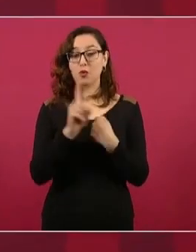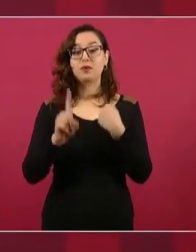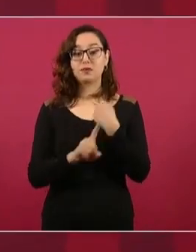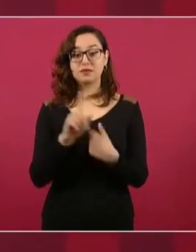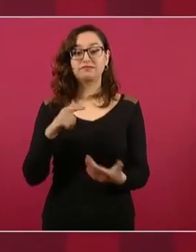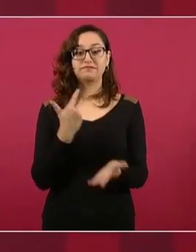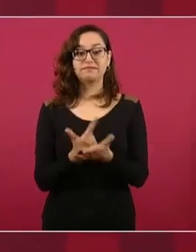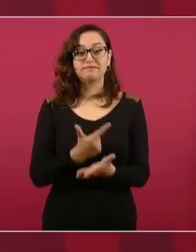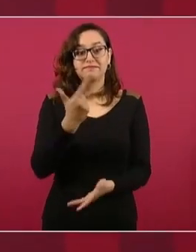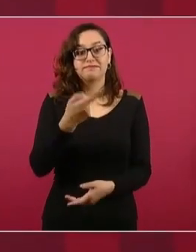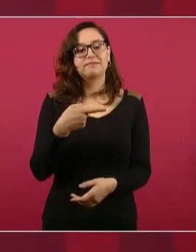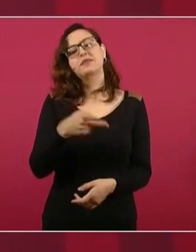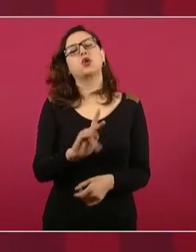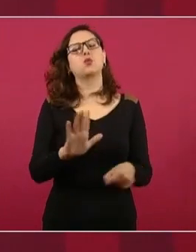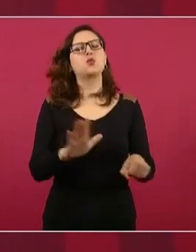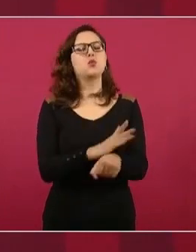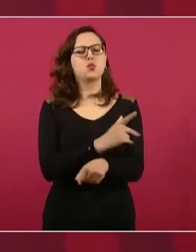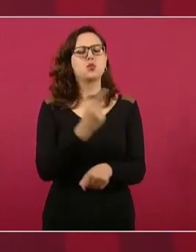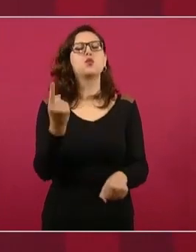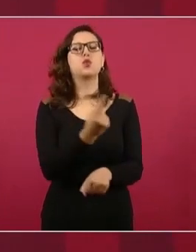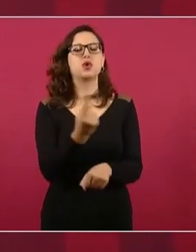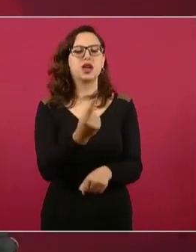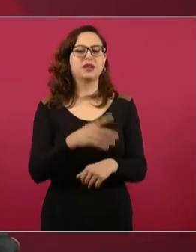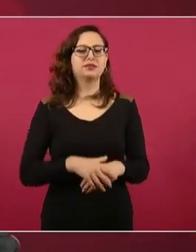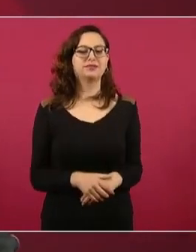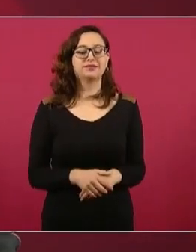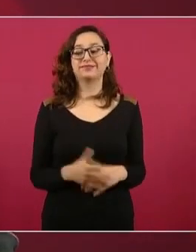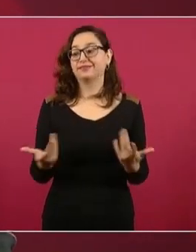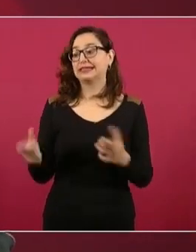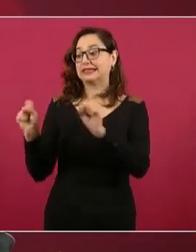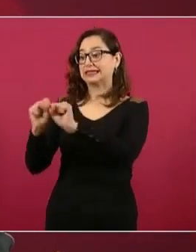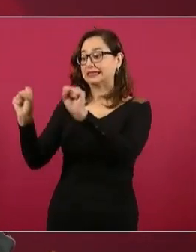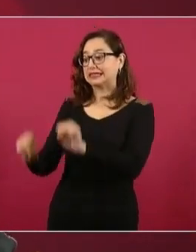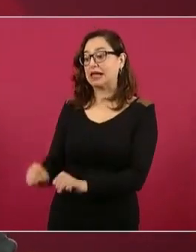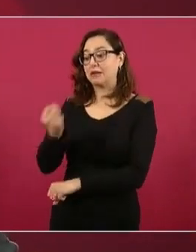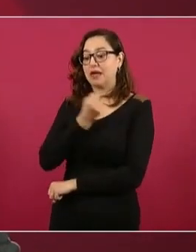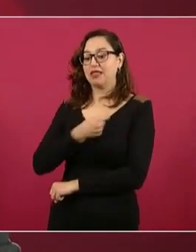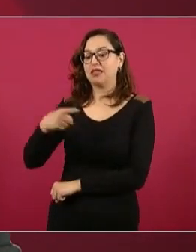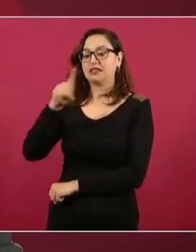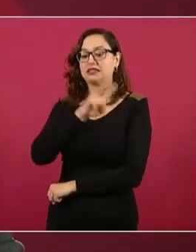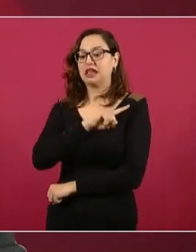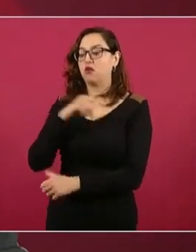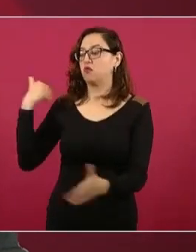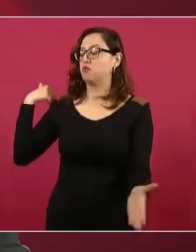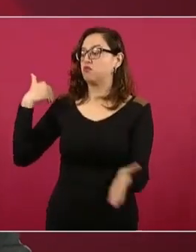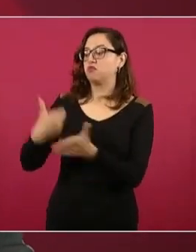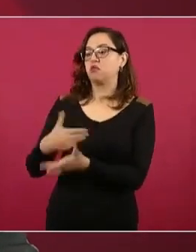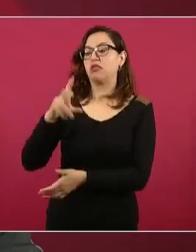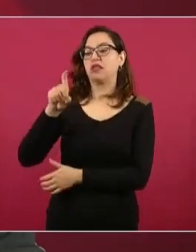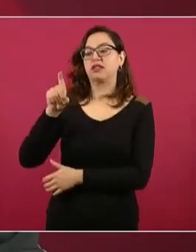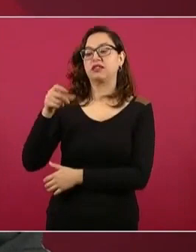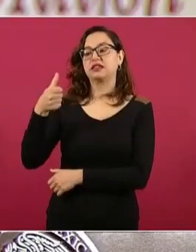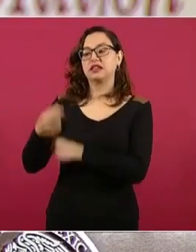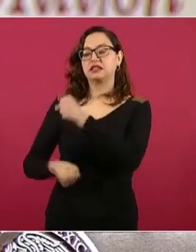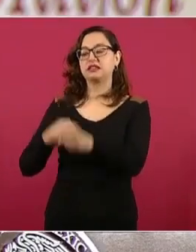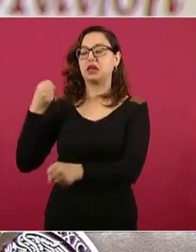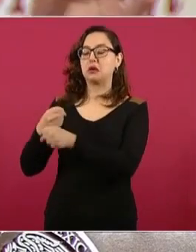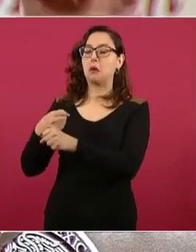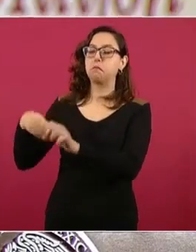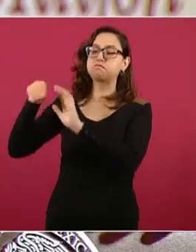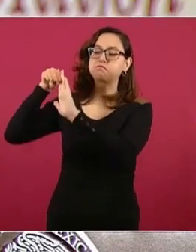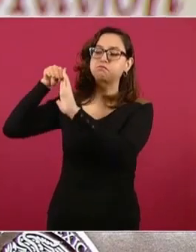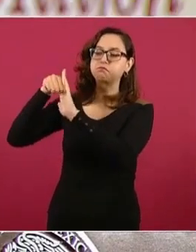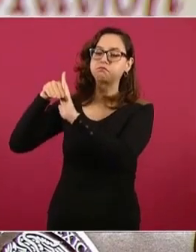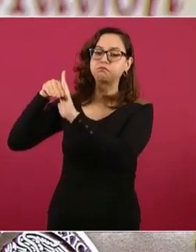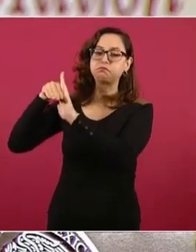de desmantelamiento del sistema público de salud. Esto lleva los 36 años al menos del neoliberalismo y se